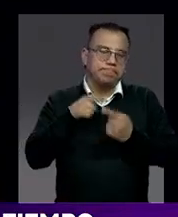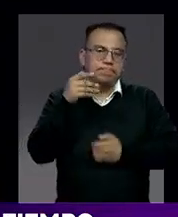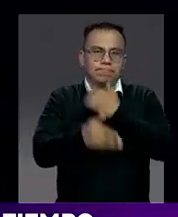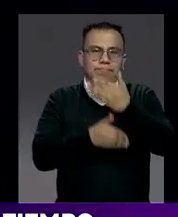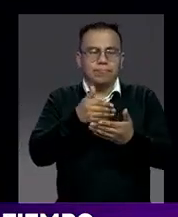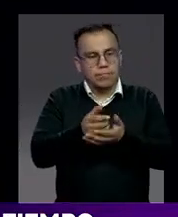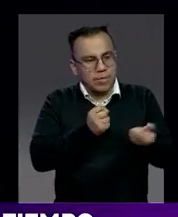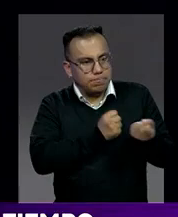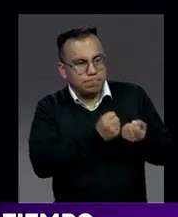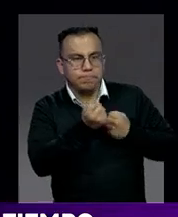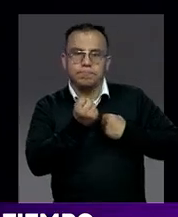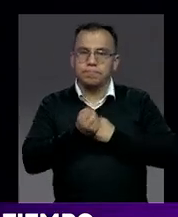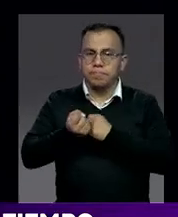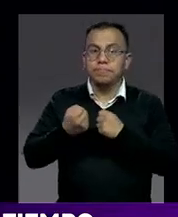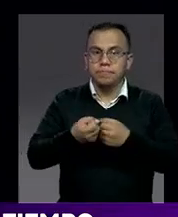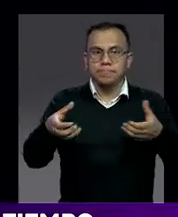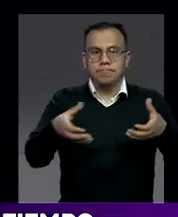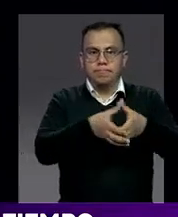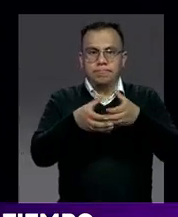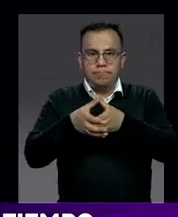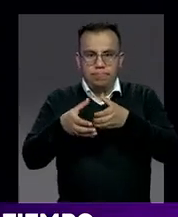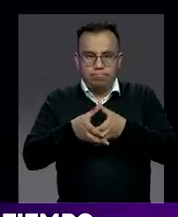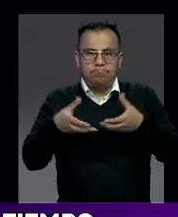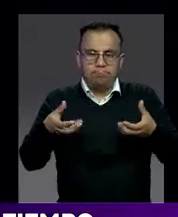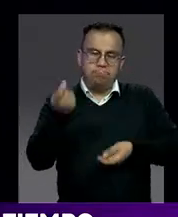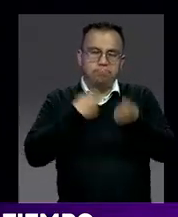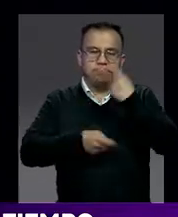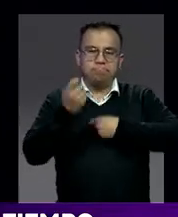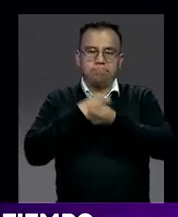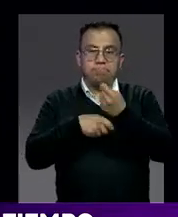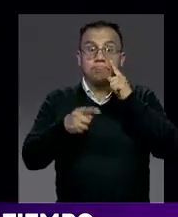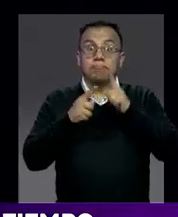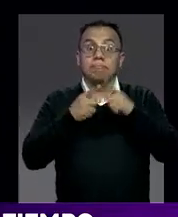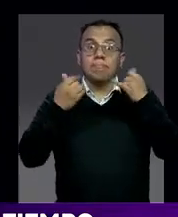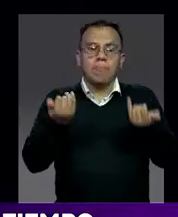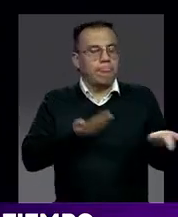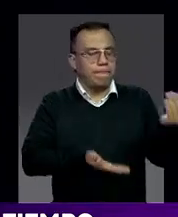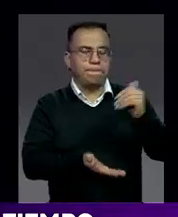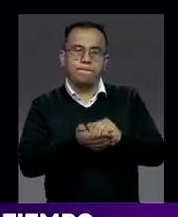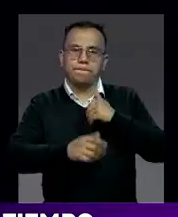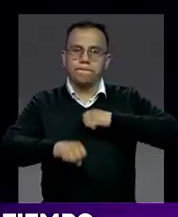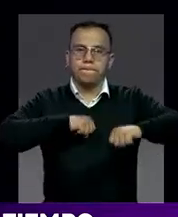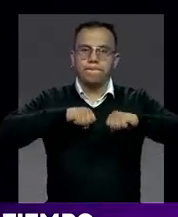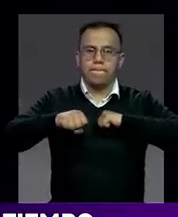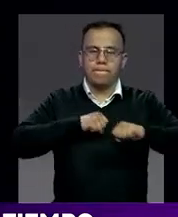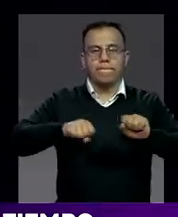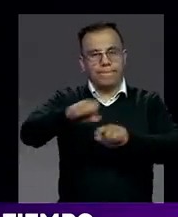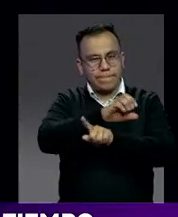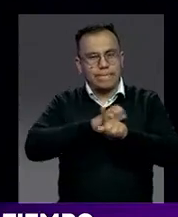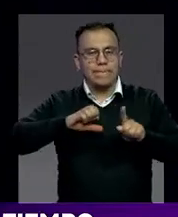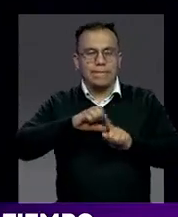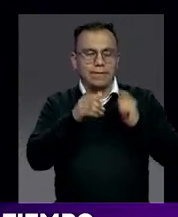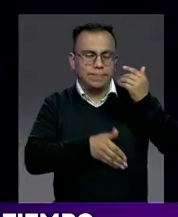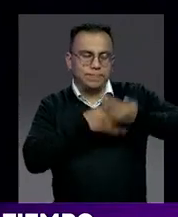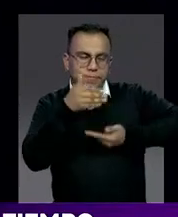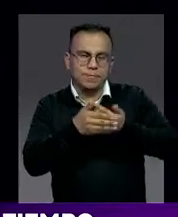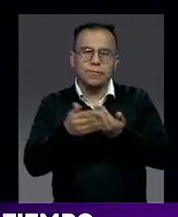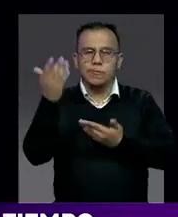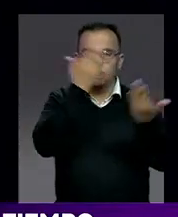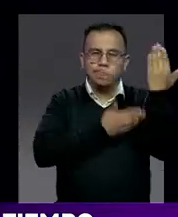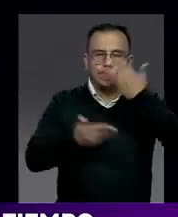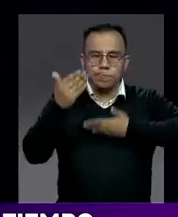cooperativismo en las cooperativas de comercialización hay que volver a crear la cultura cooperativa se ha devaluado